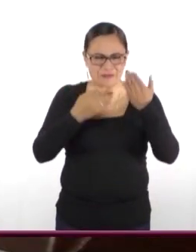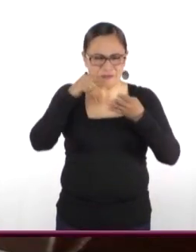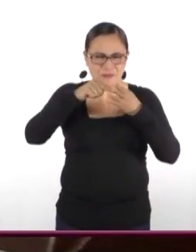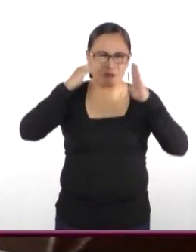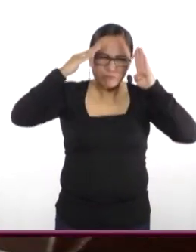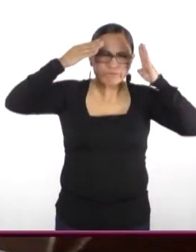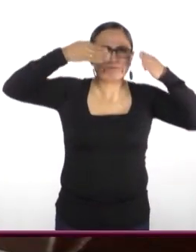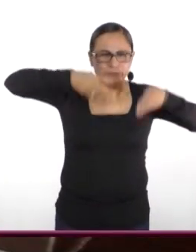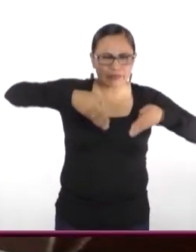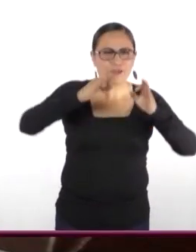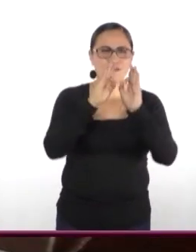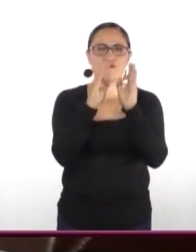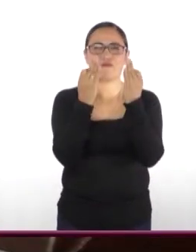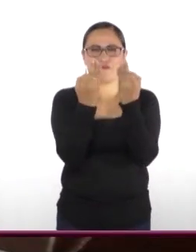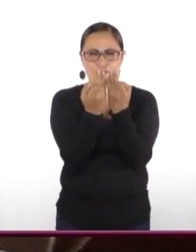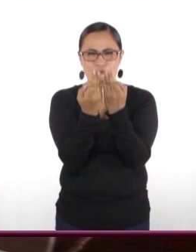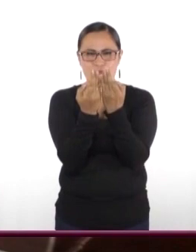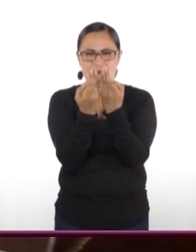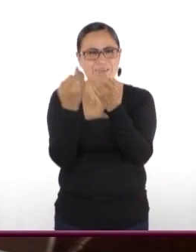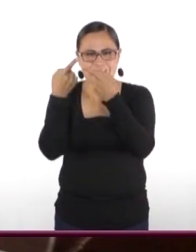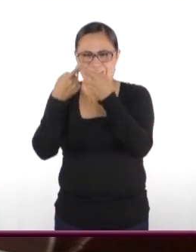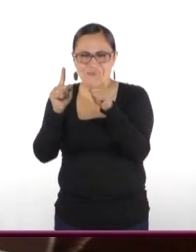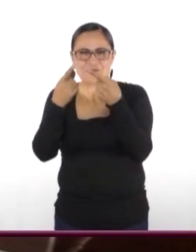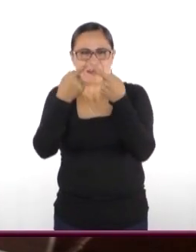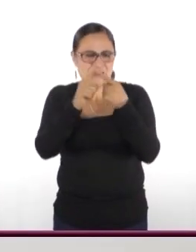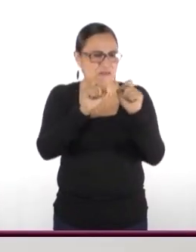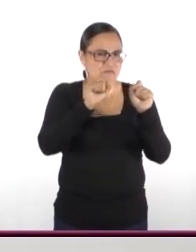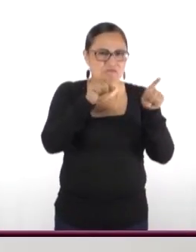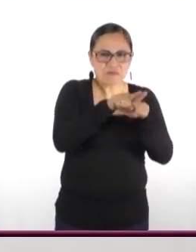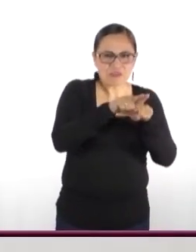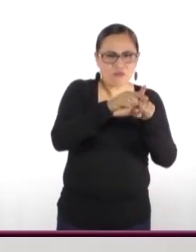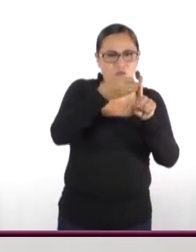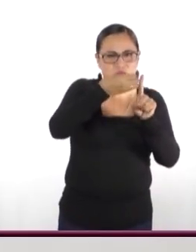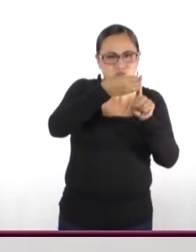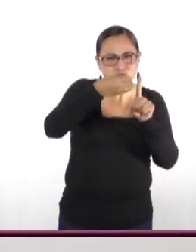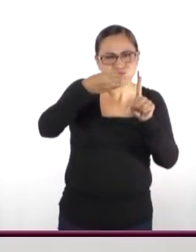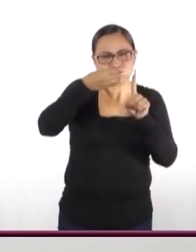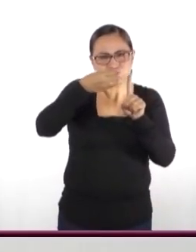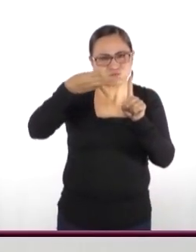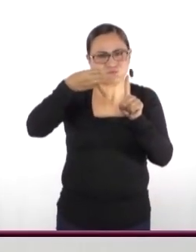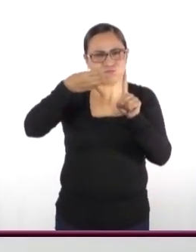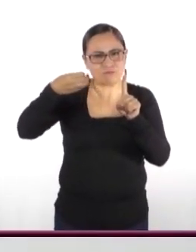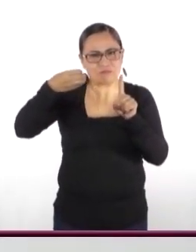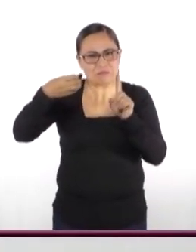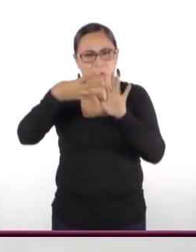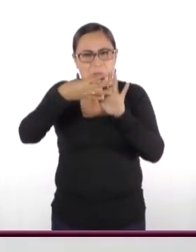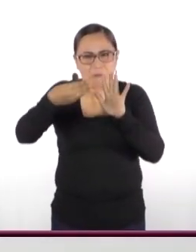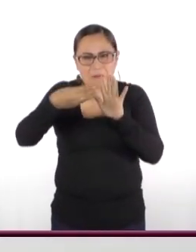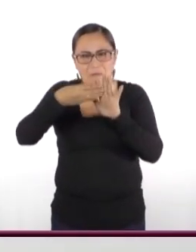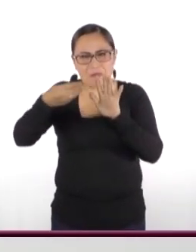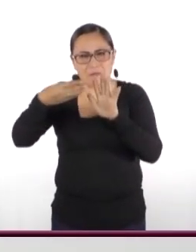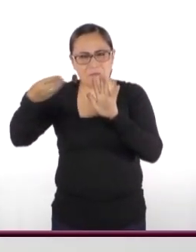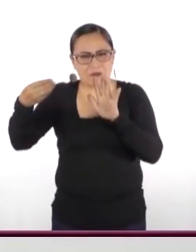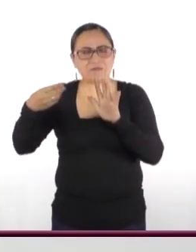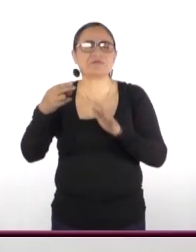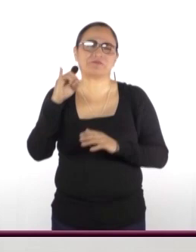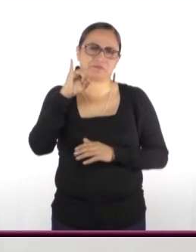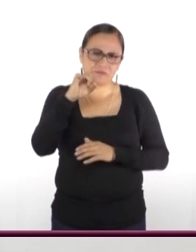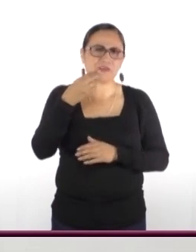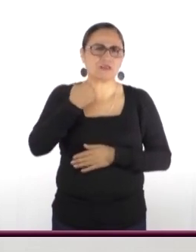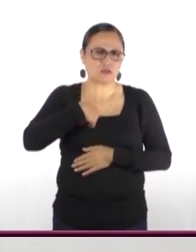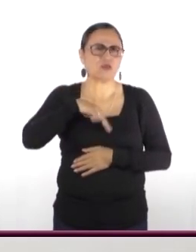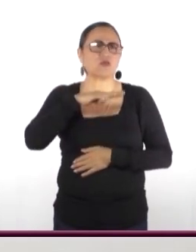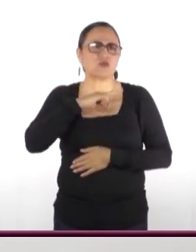es encontrar ciertos patrones geométricos que se repiten en estas muestras, porque de